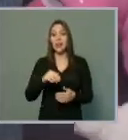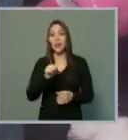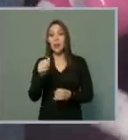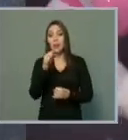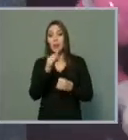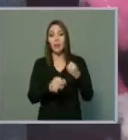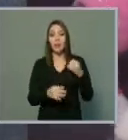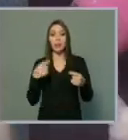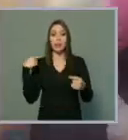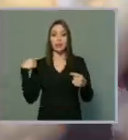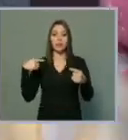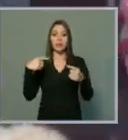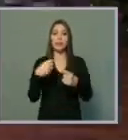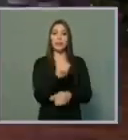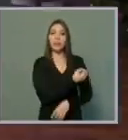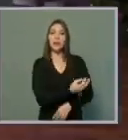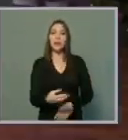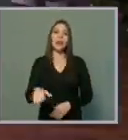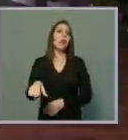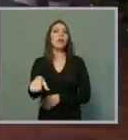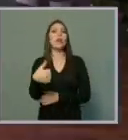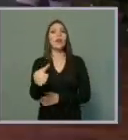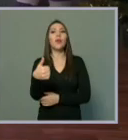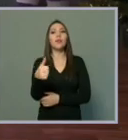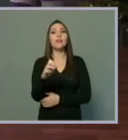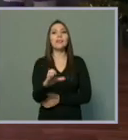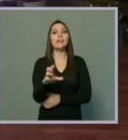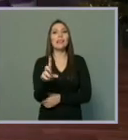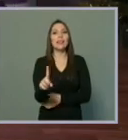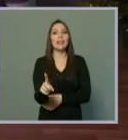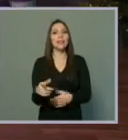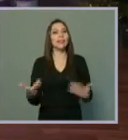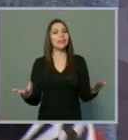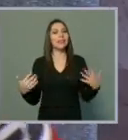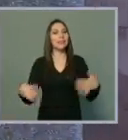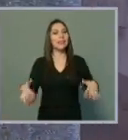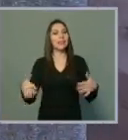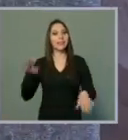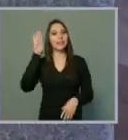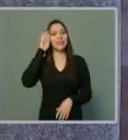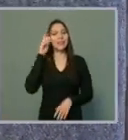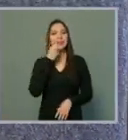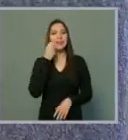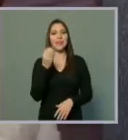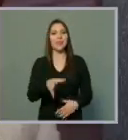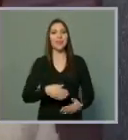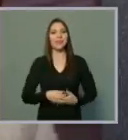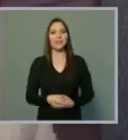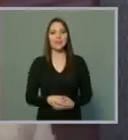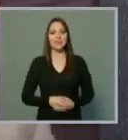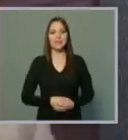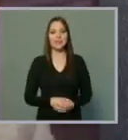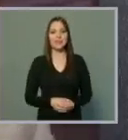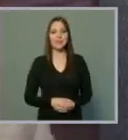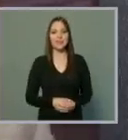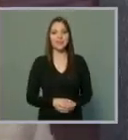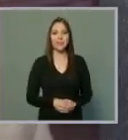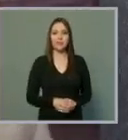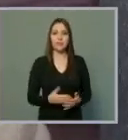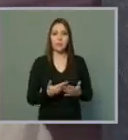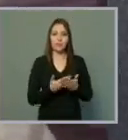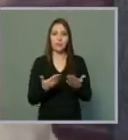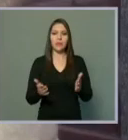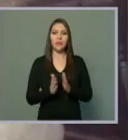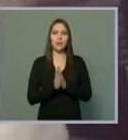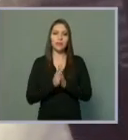son 11 discos. Oye, 11 discos, qué padre. Oye, antes de irnos a lo que sigue, hazle